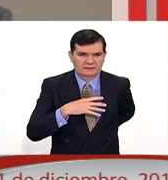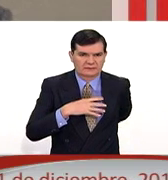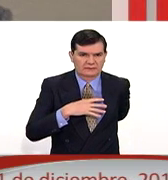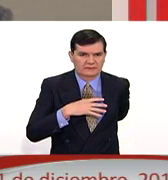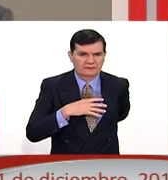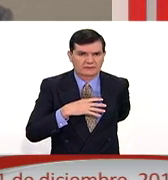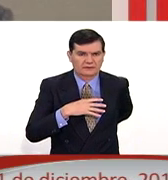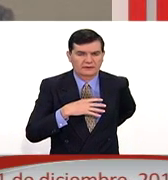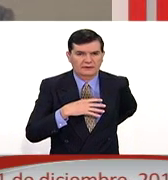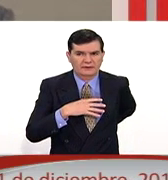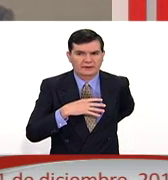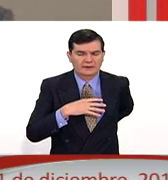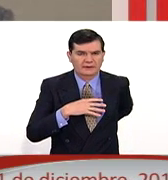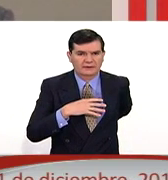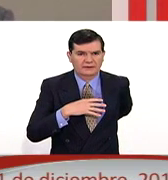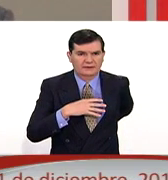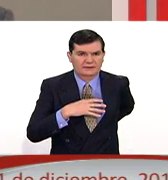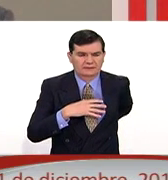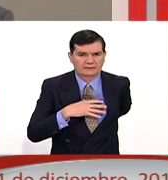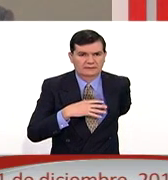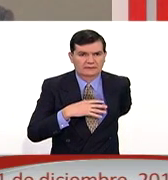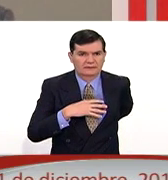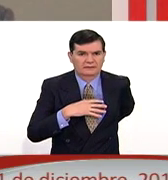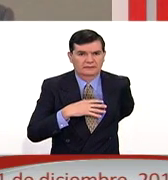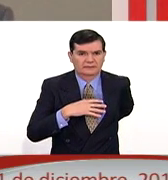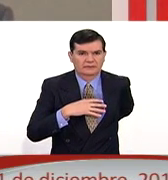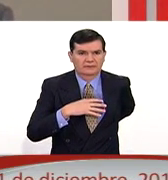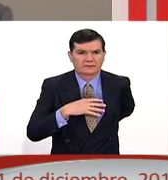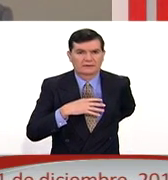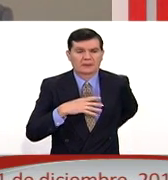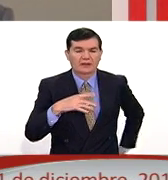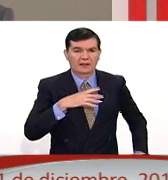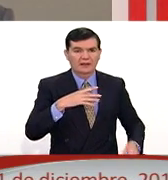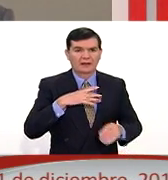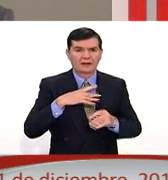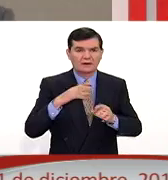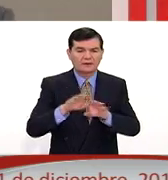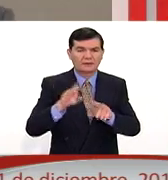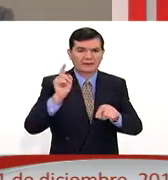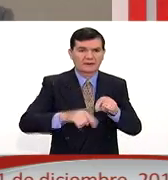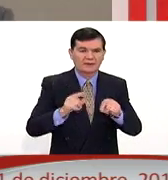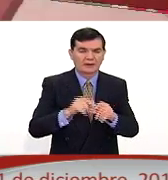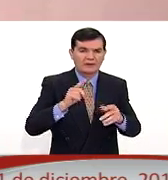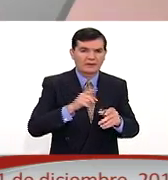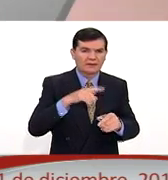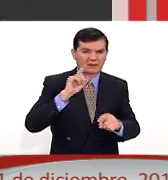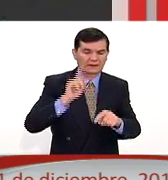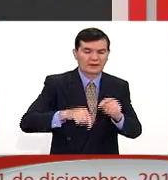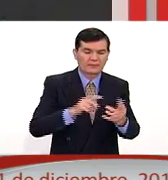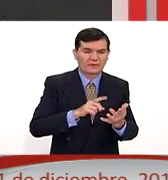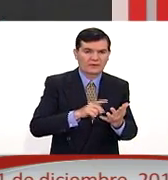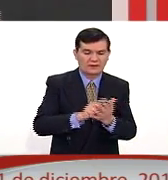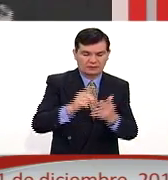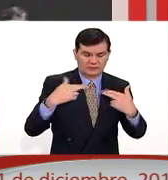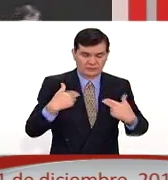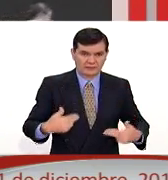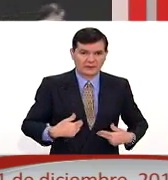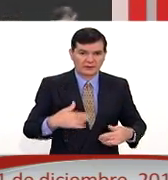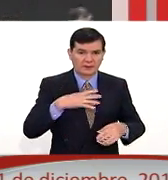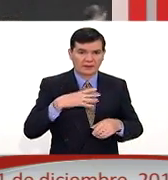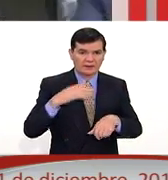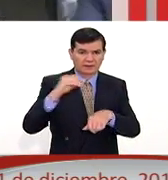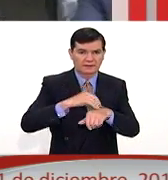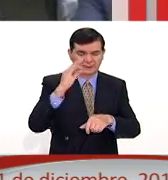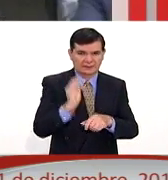inocencia y a la protección de datos. Al tratarse de violaciones a mis derechos humanos, aprueban la creación de